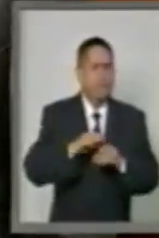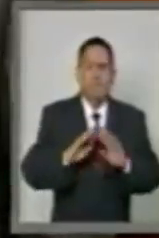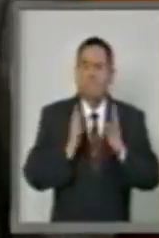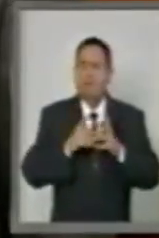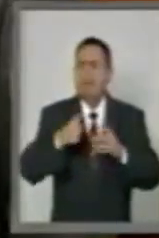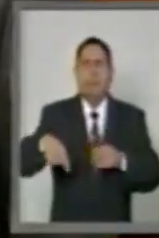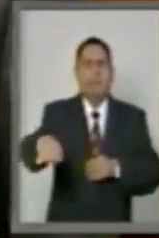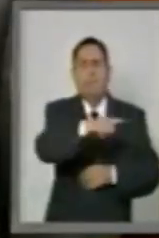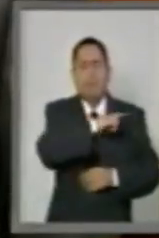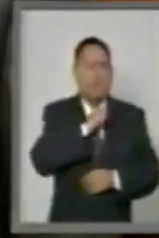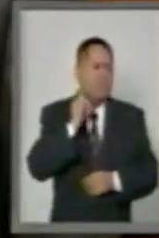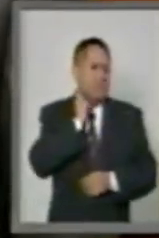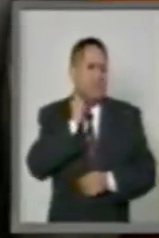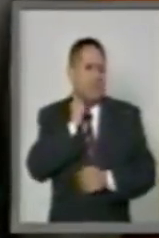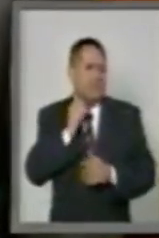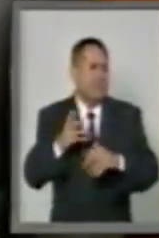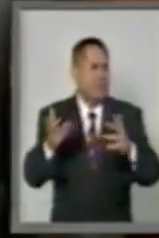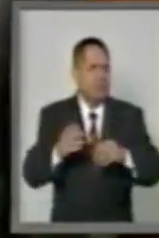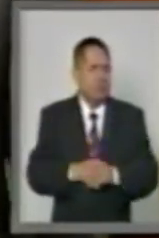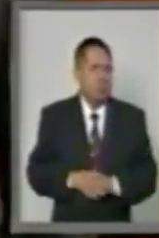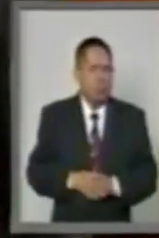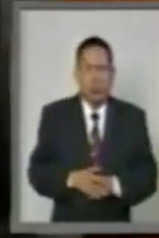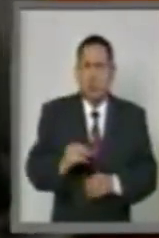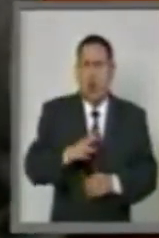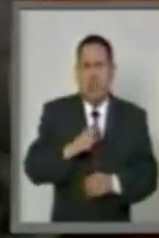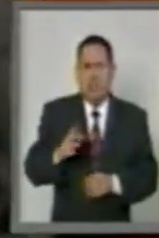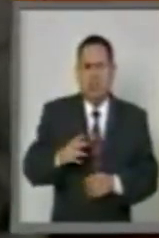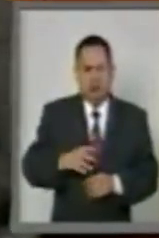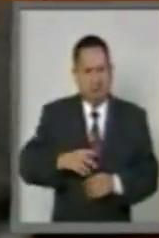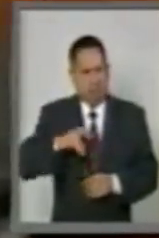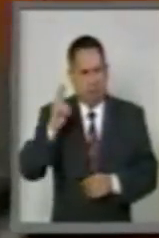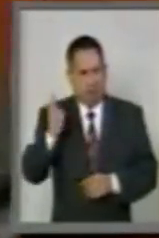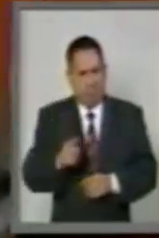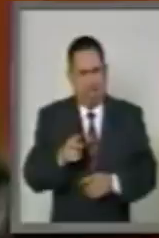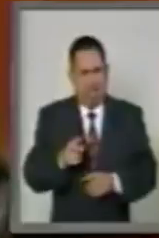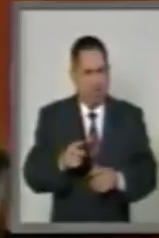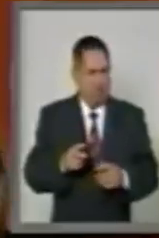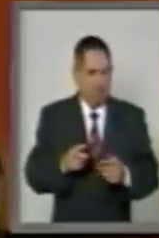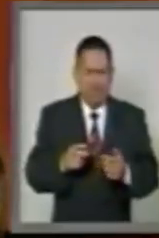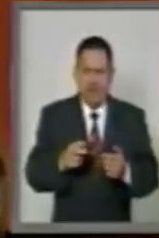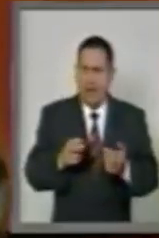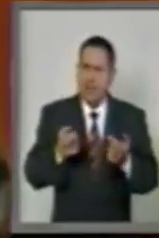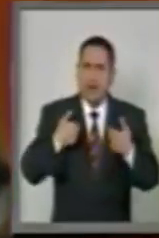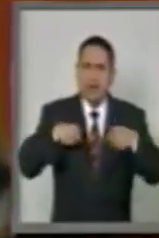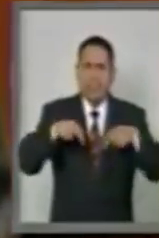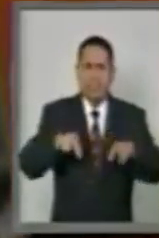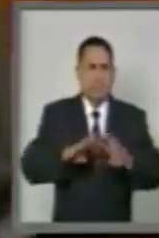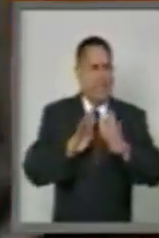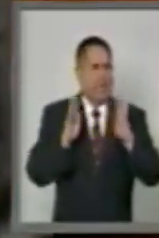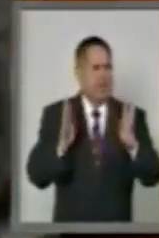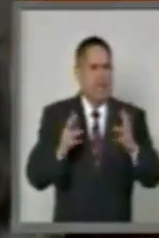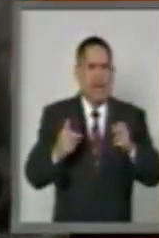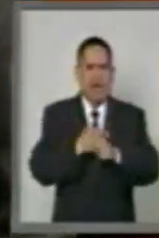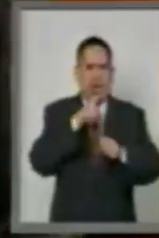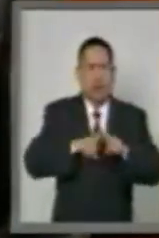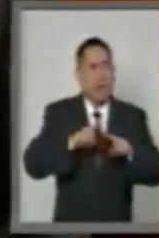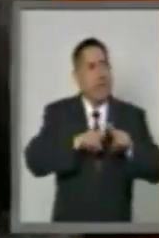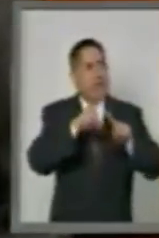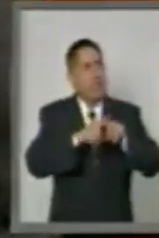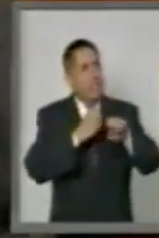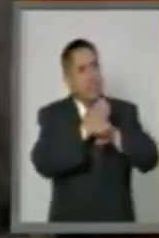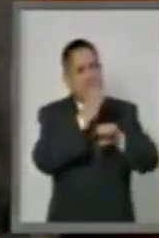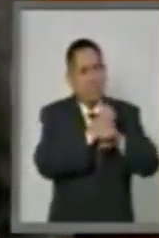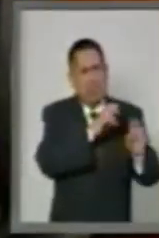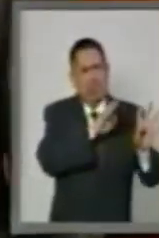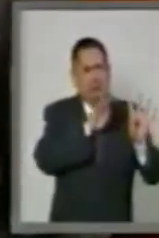Senado, no existe una auténtica representación nacional de los estados,